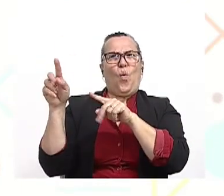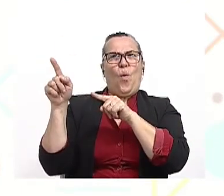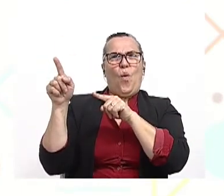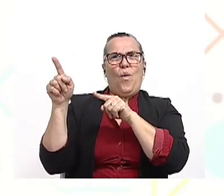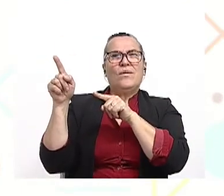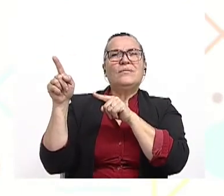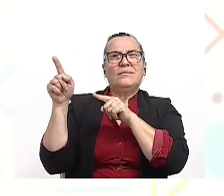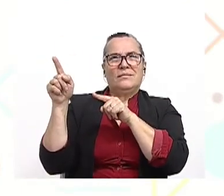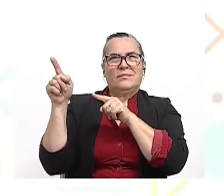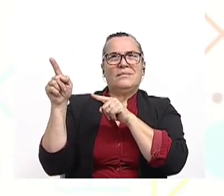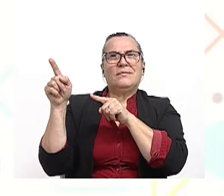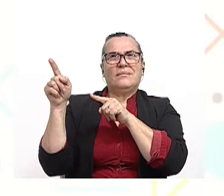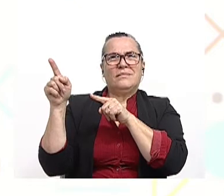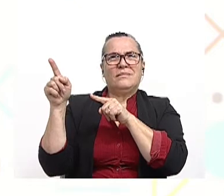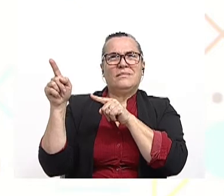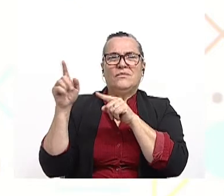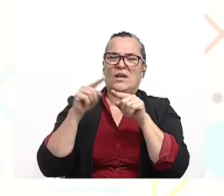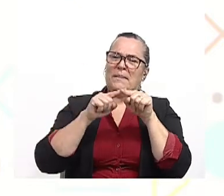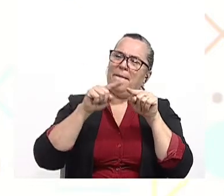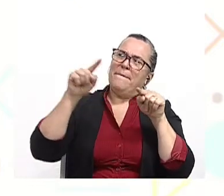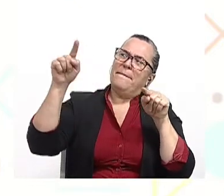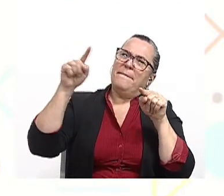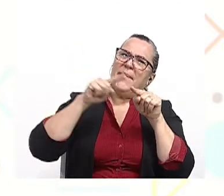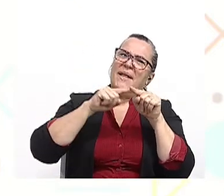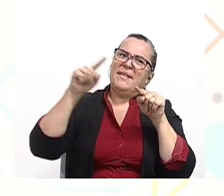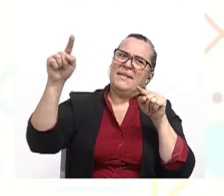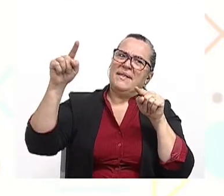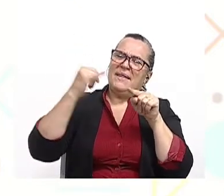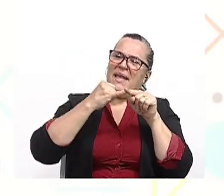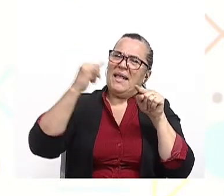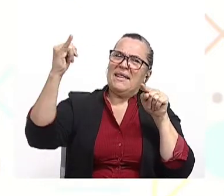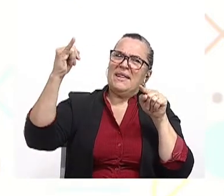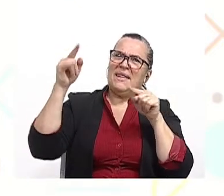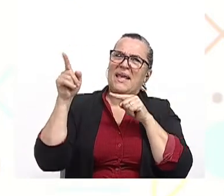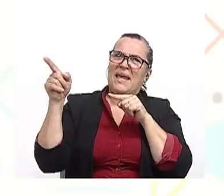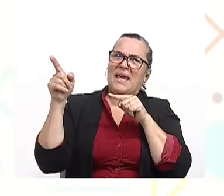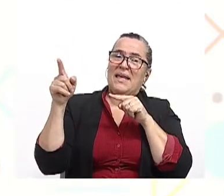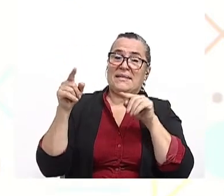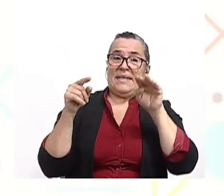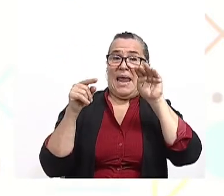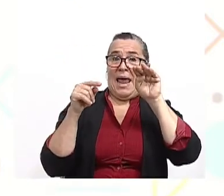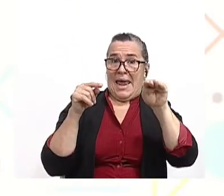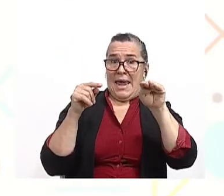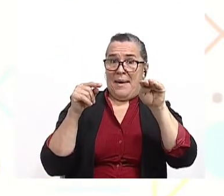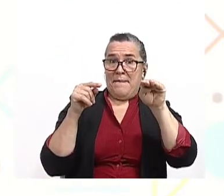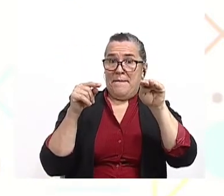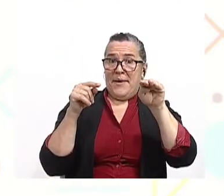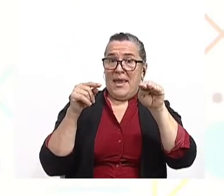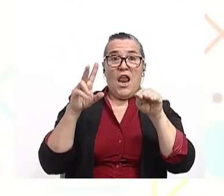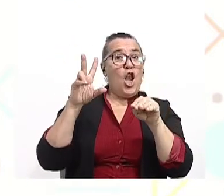pendiente de una recta, ¿qué va a ser? La pendiente de la pendiente M de una recta